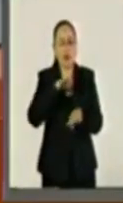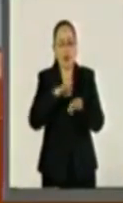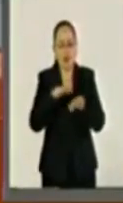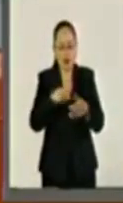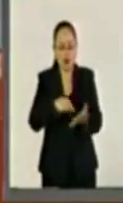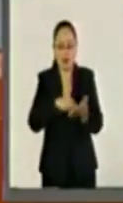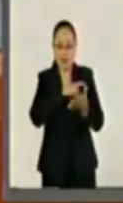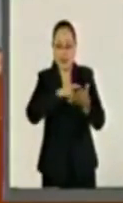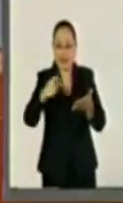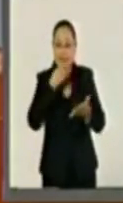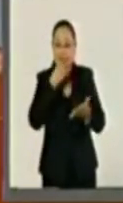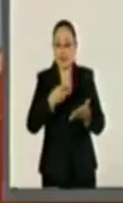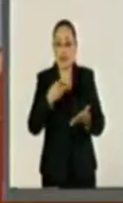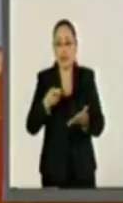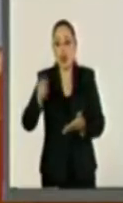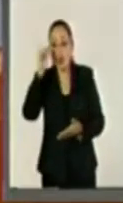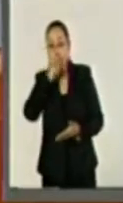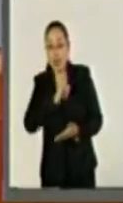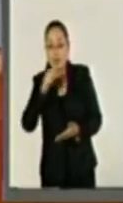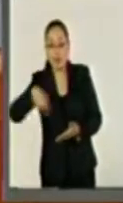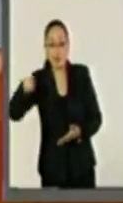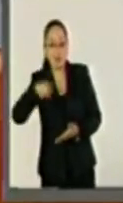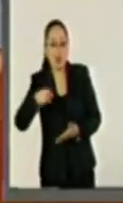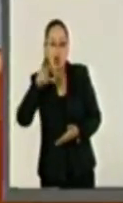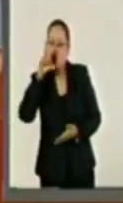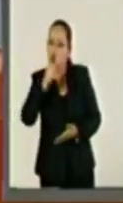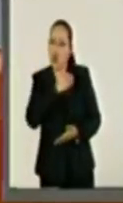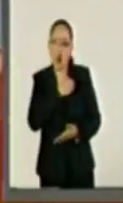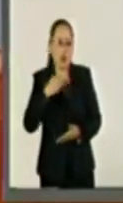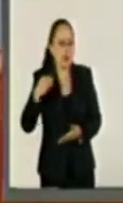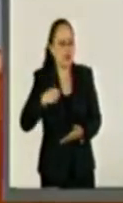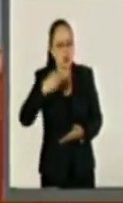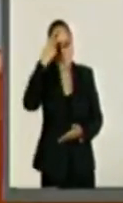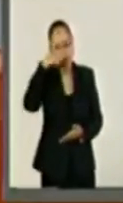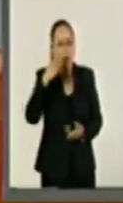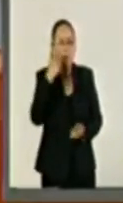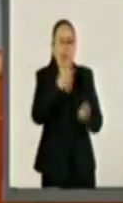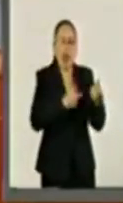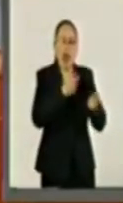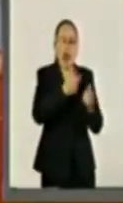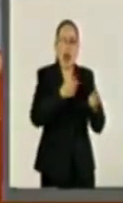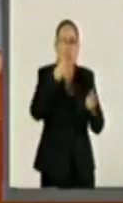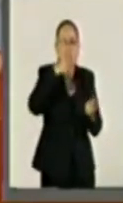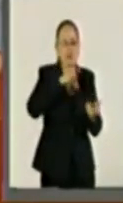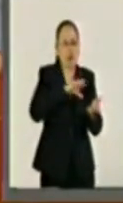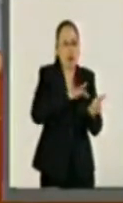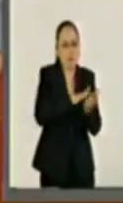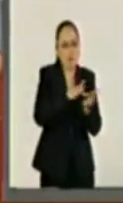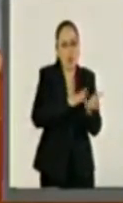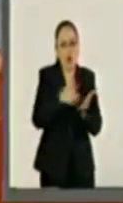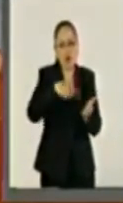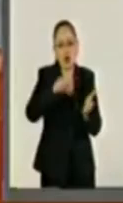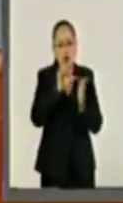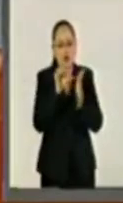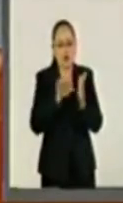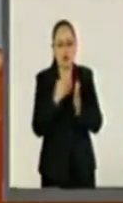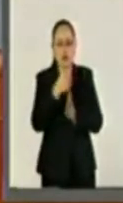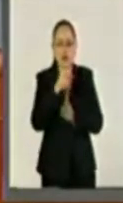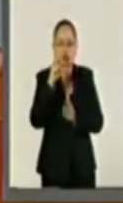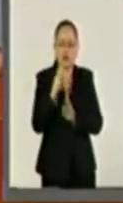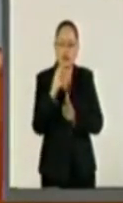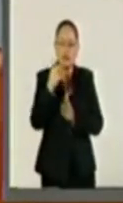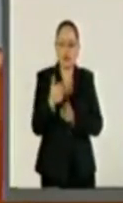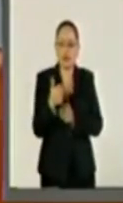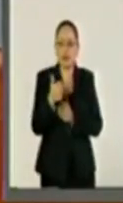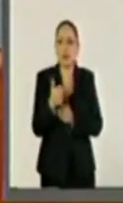dice: los patrones no estarán obligados a pagar las aportaciones a que se refiere el artículo